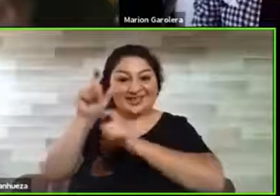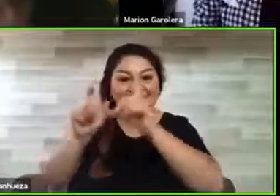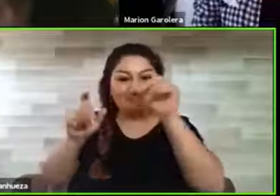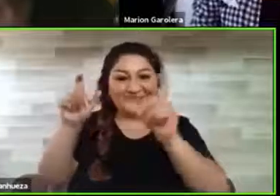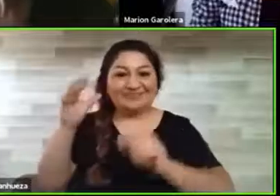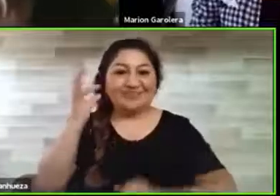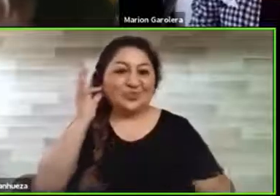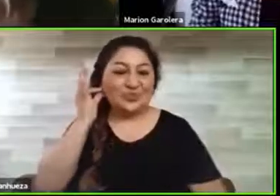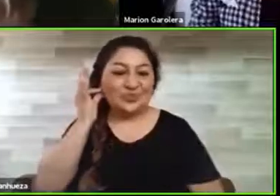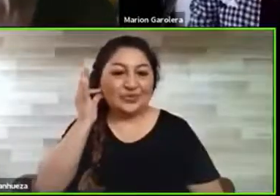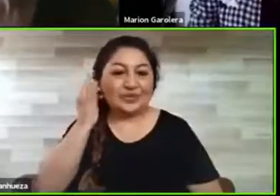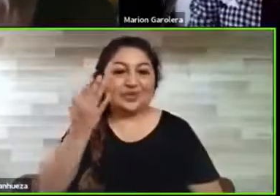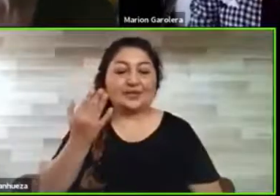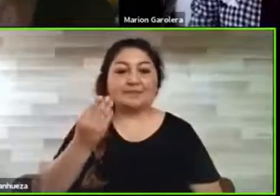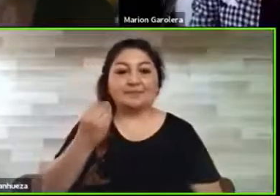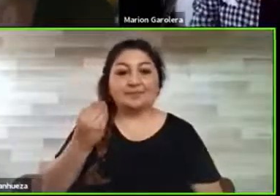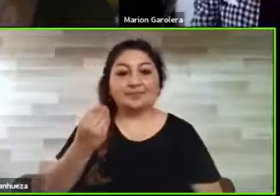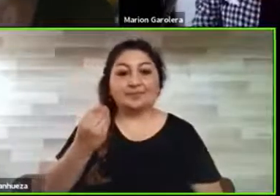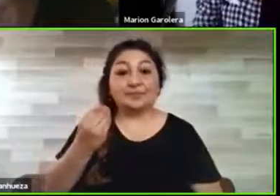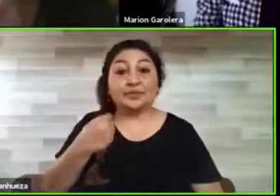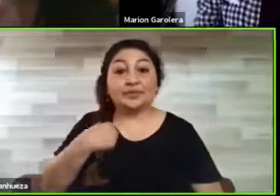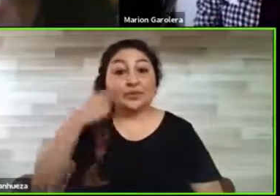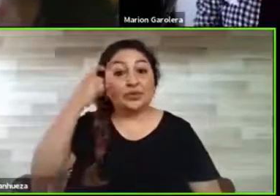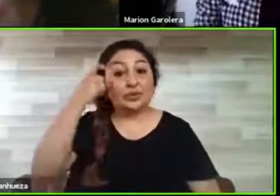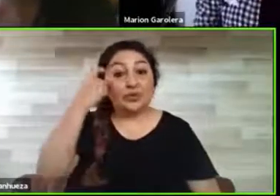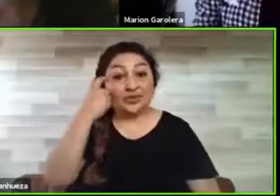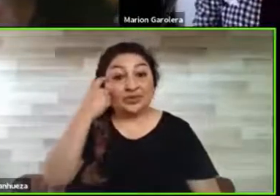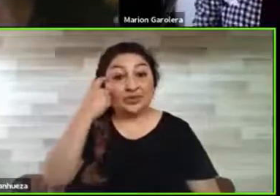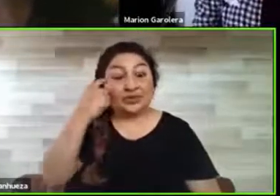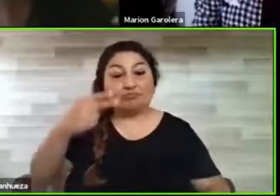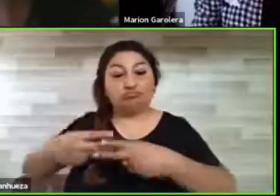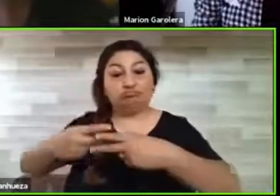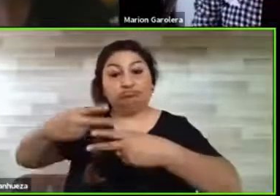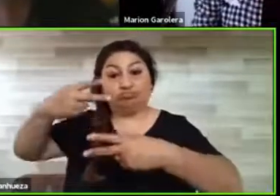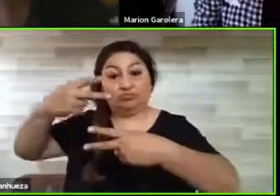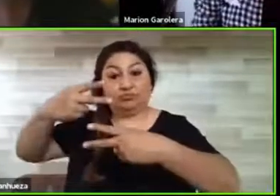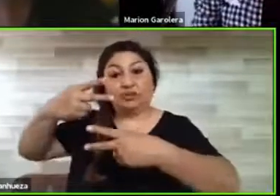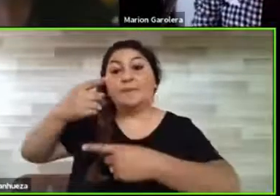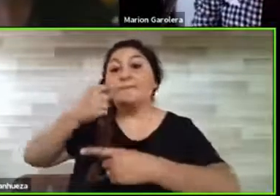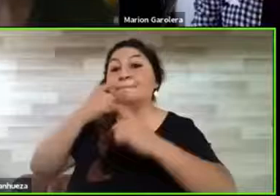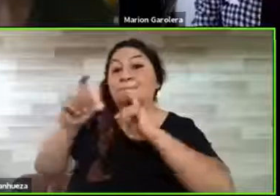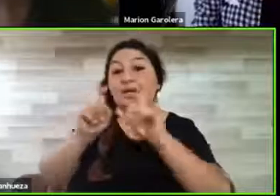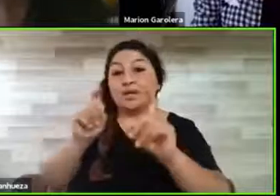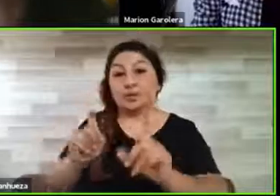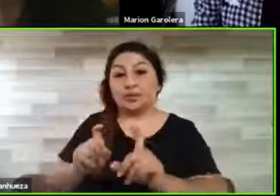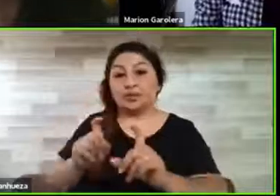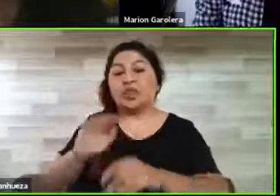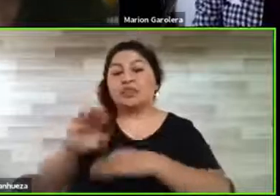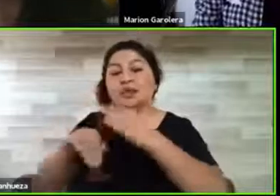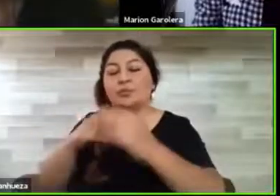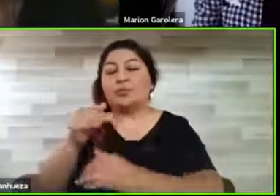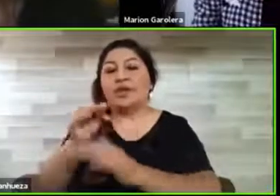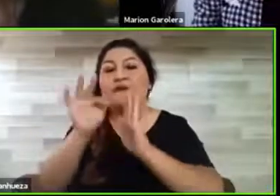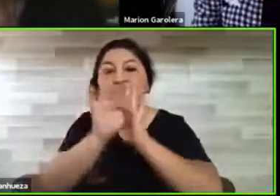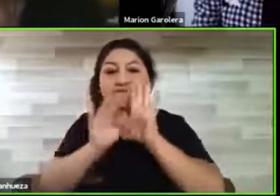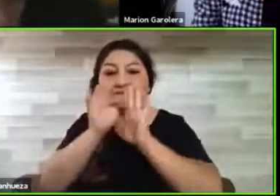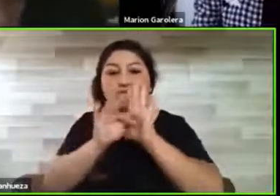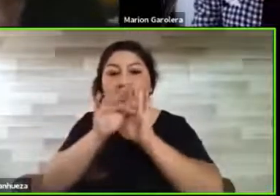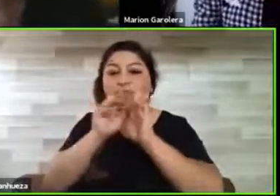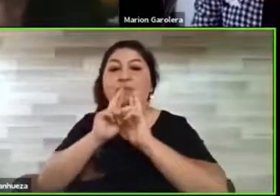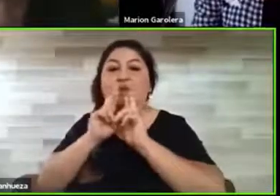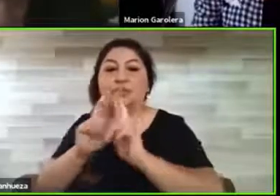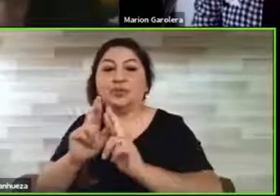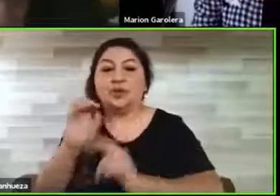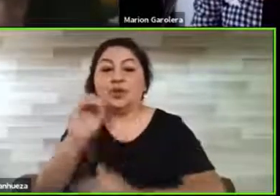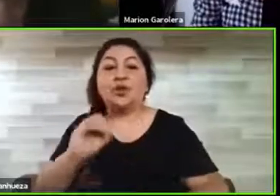Yo creo que si llegarán preguntas, así que las responderemos a través del mismo Facebook o a través de email si queréis preguntar.